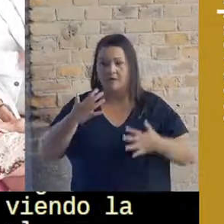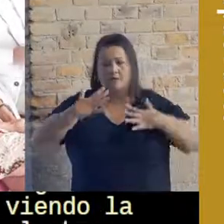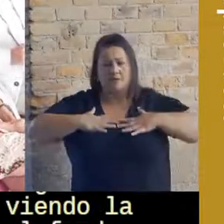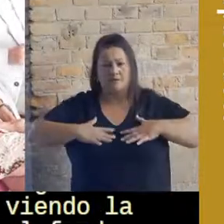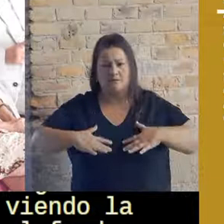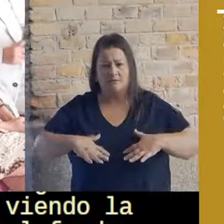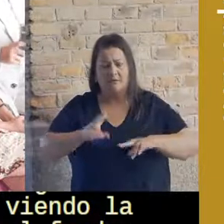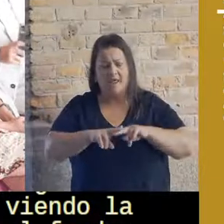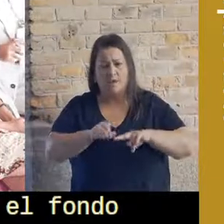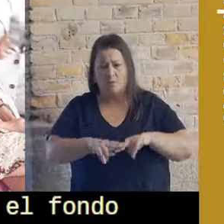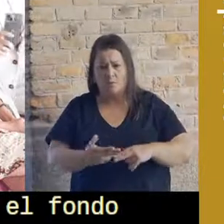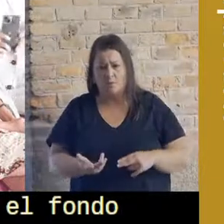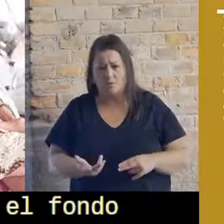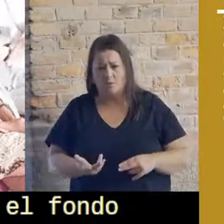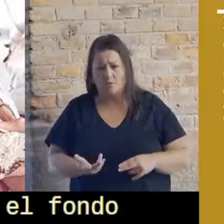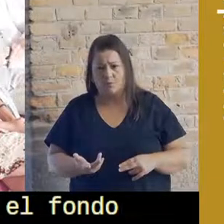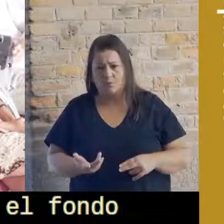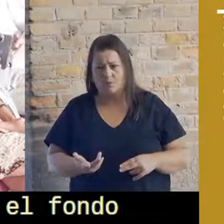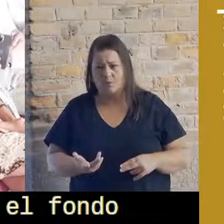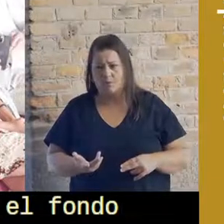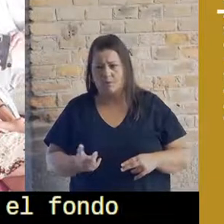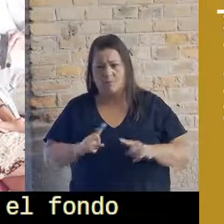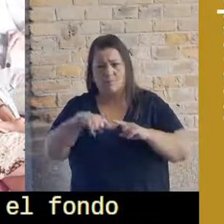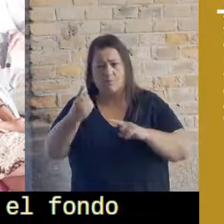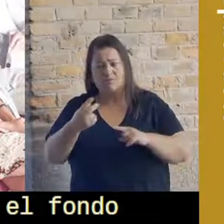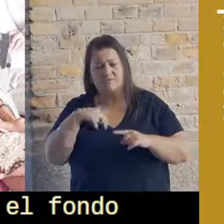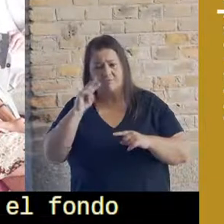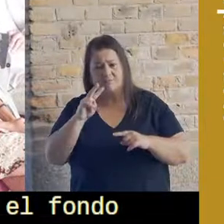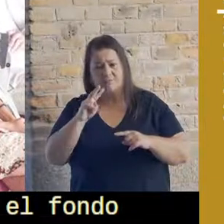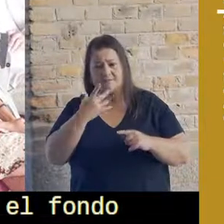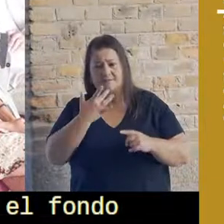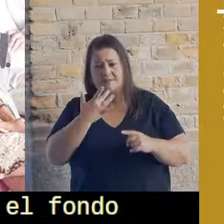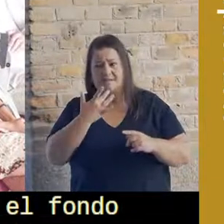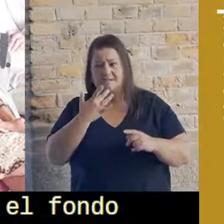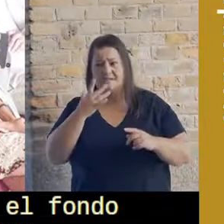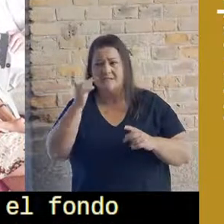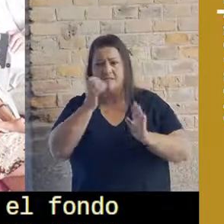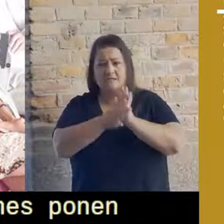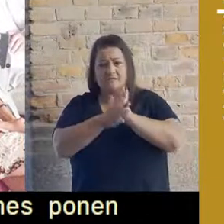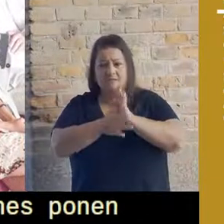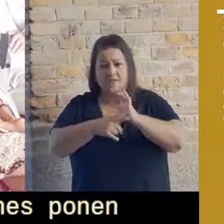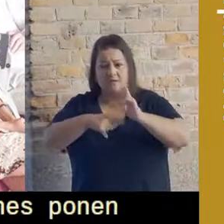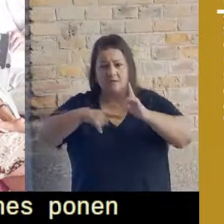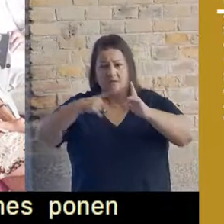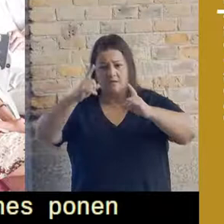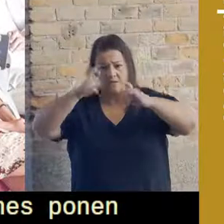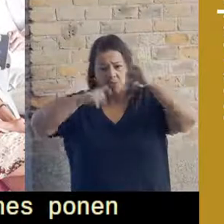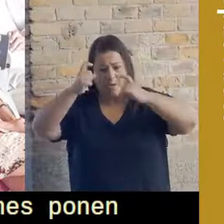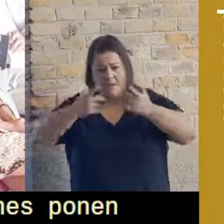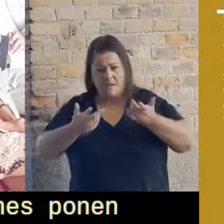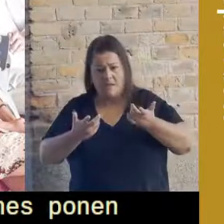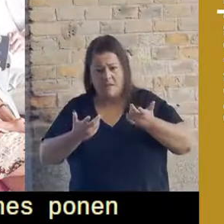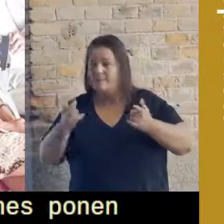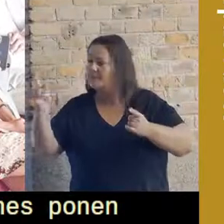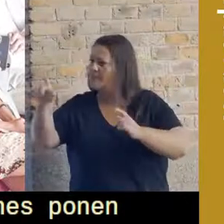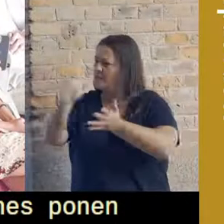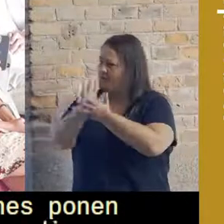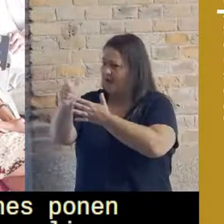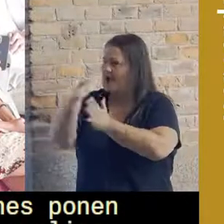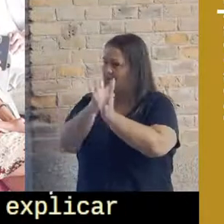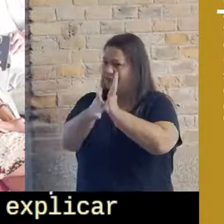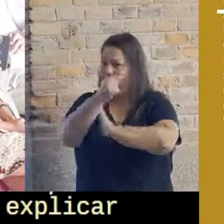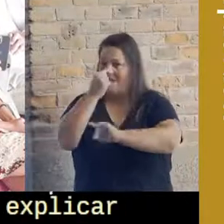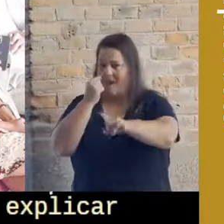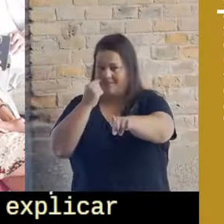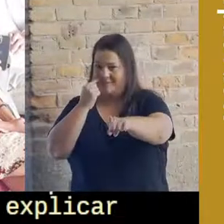fondo negro Sí y y después que cuando hacen las expresiones ponen bastante la expresión gestual eso te lo va a explicar ahora